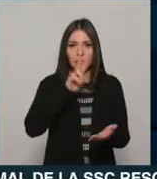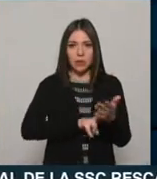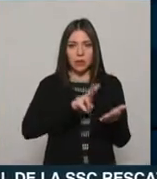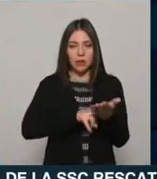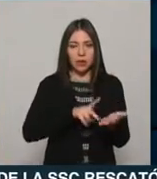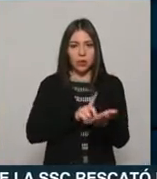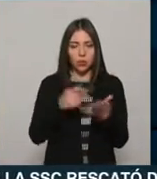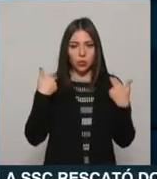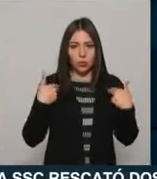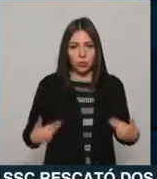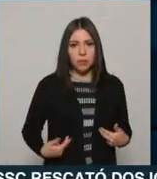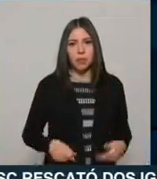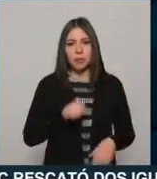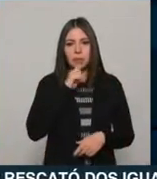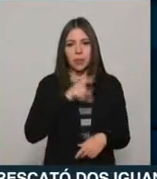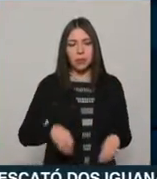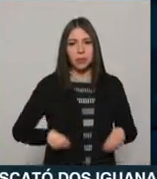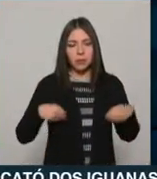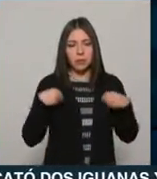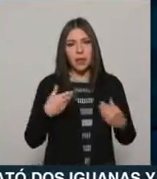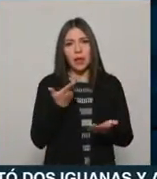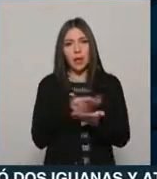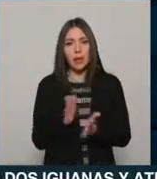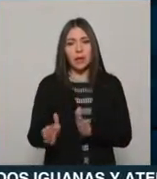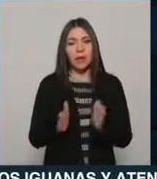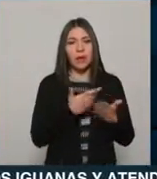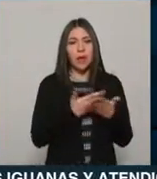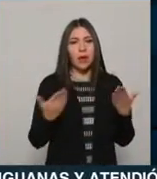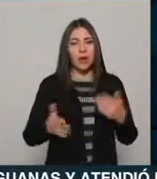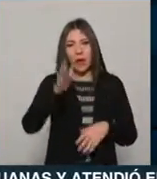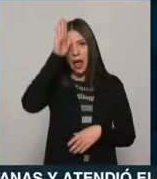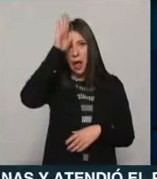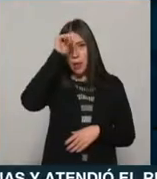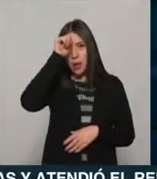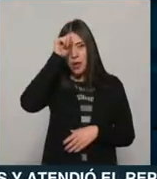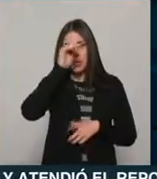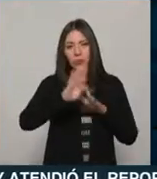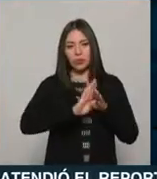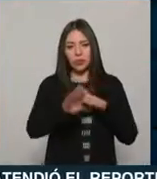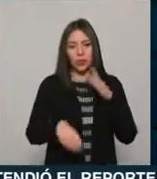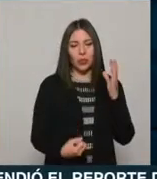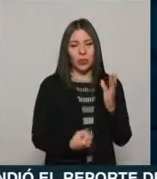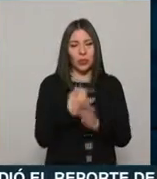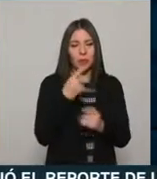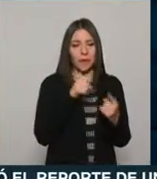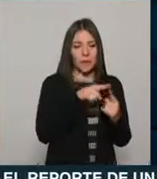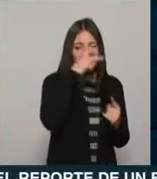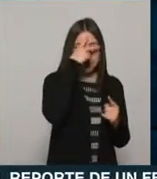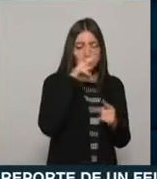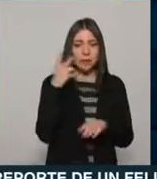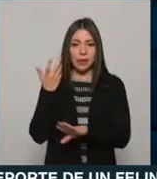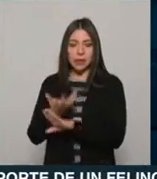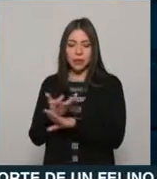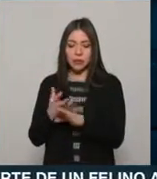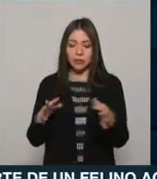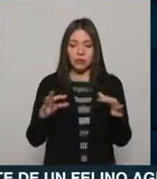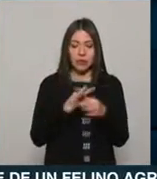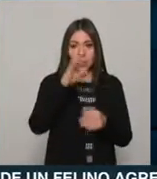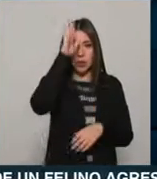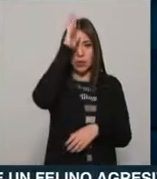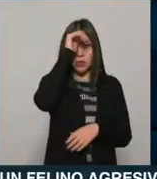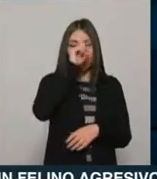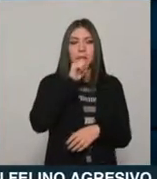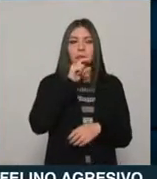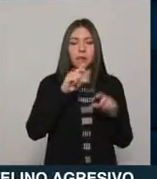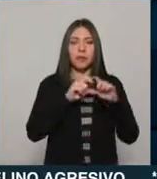embargo, vamos a llegar a encontrar que con el nuevo acuerdo migratorio entre México y los Estados Unidos de América, bajo la